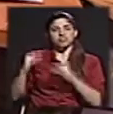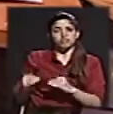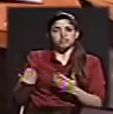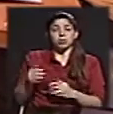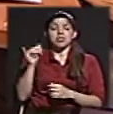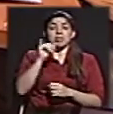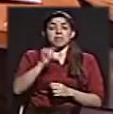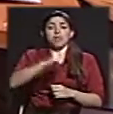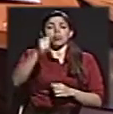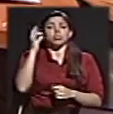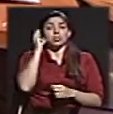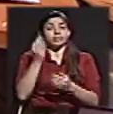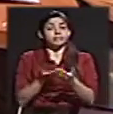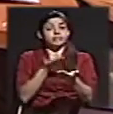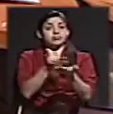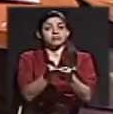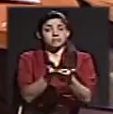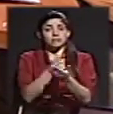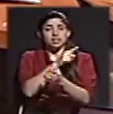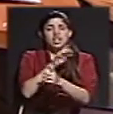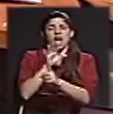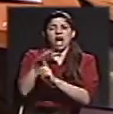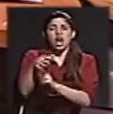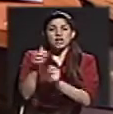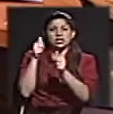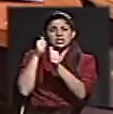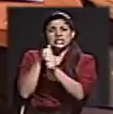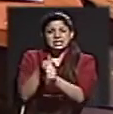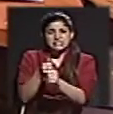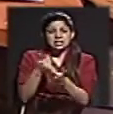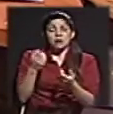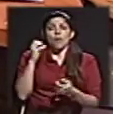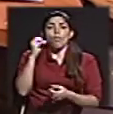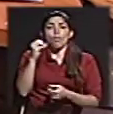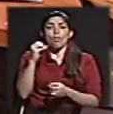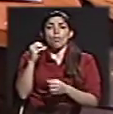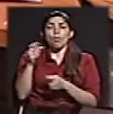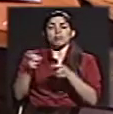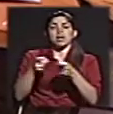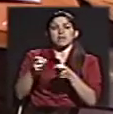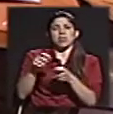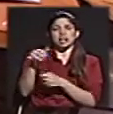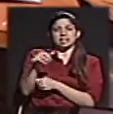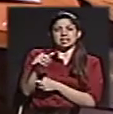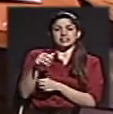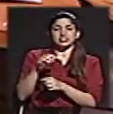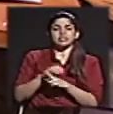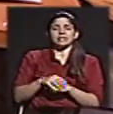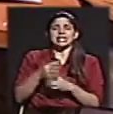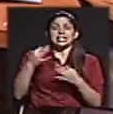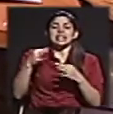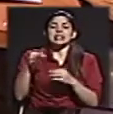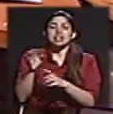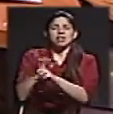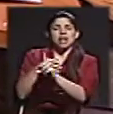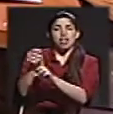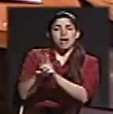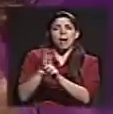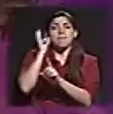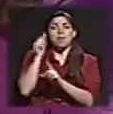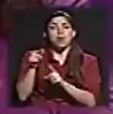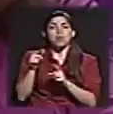aquellas que hacen sus propuestas y son acosadas, perseguidas, o cuando hay asedio y manipulación, o sea, se quiere obtener que la mujer